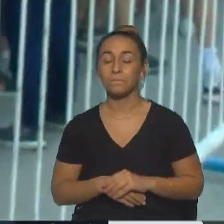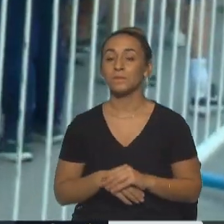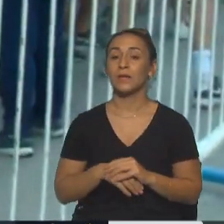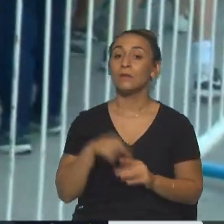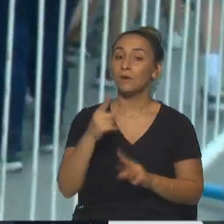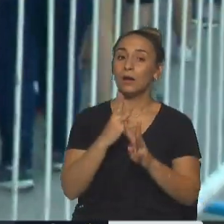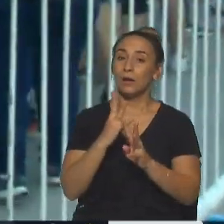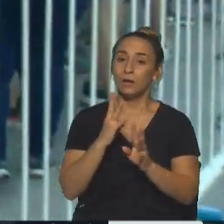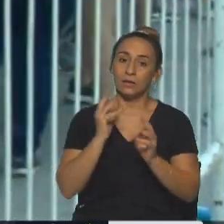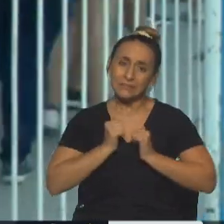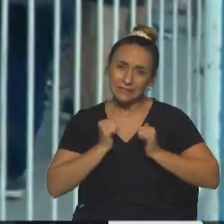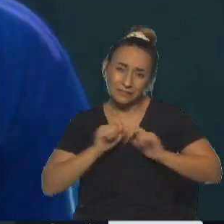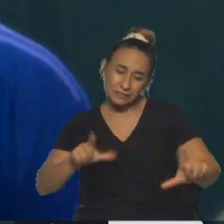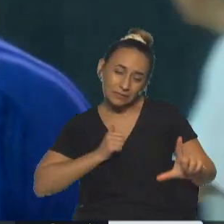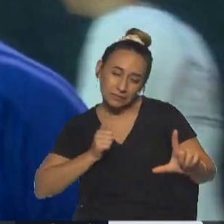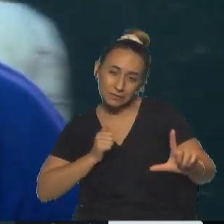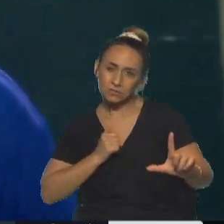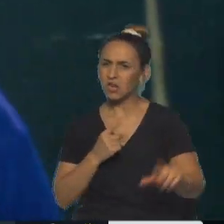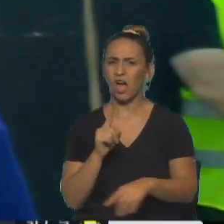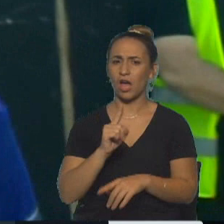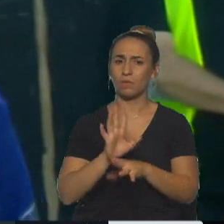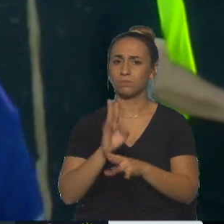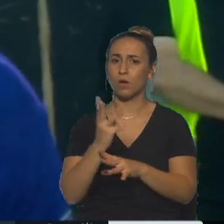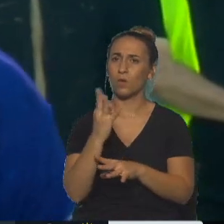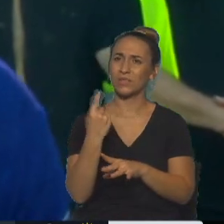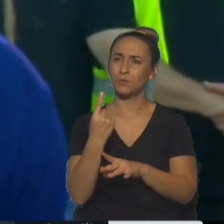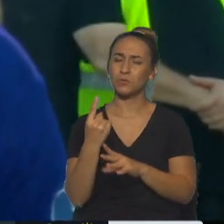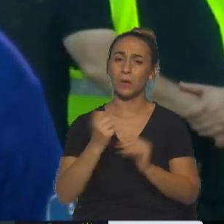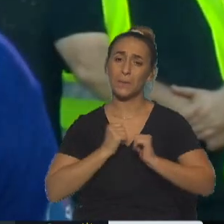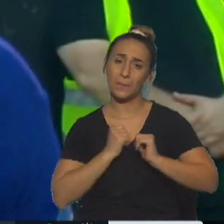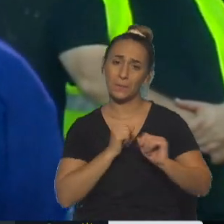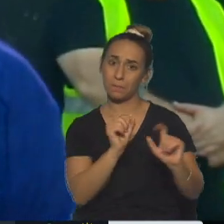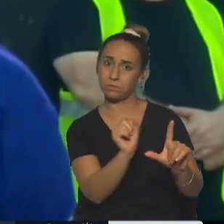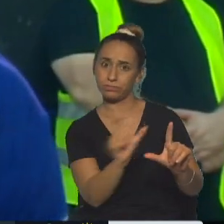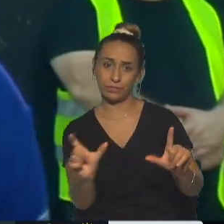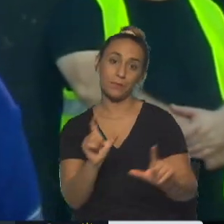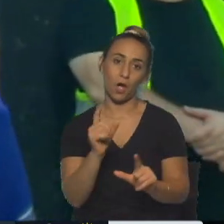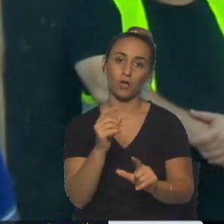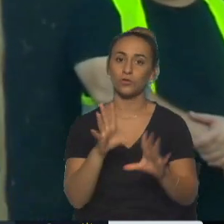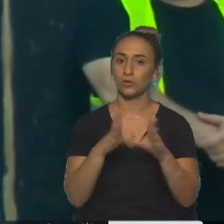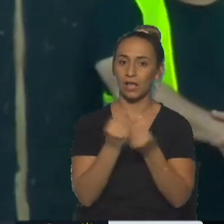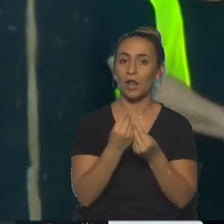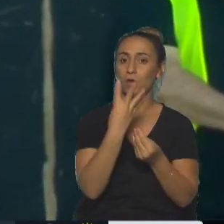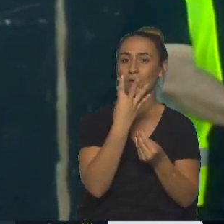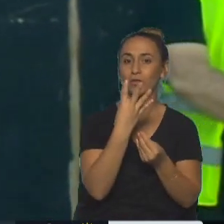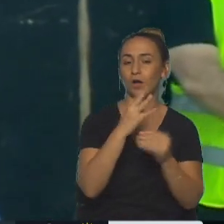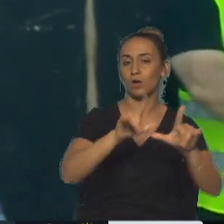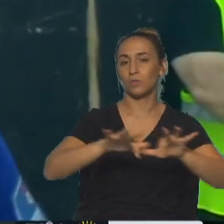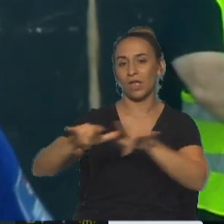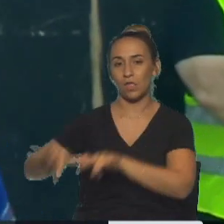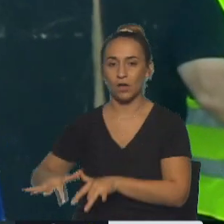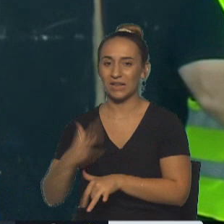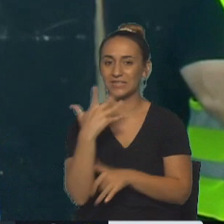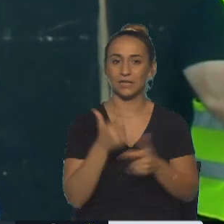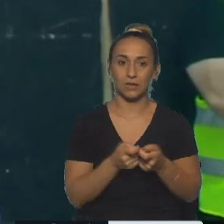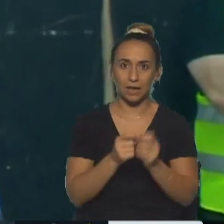¿Te costó mucho conseguir la entrada? No, me metí 20 minutos antes, 40 minutos esperando. Lo que sí, estábamos con 4 computadoras, 5 celulares, todo, y que la